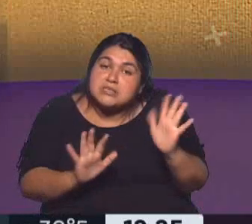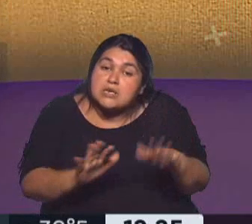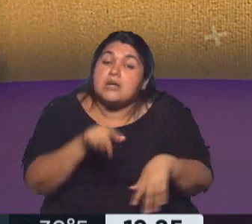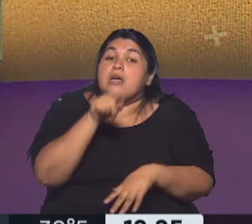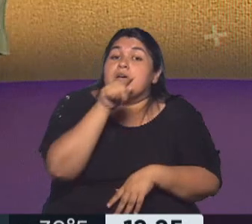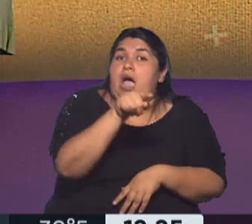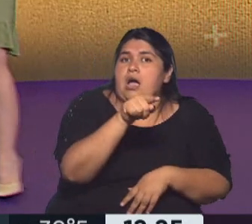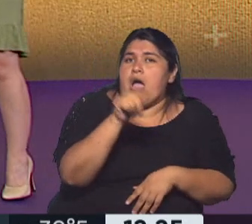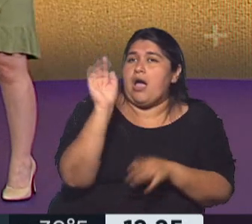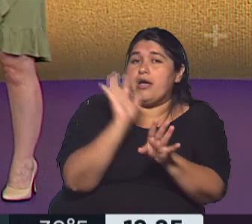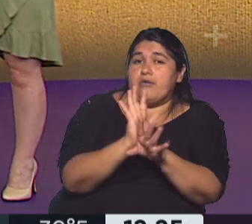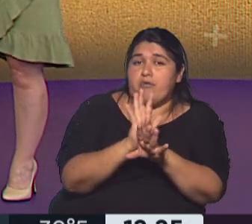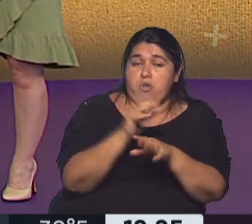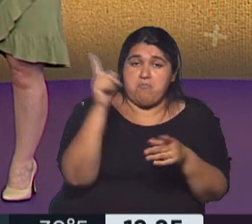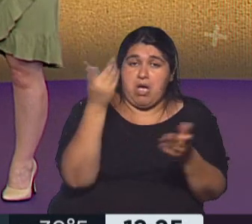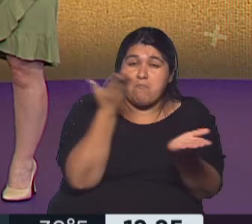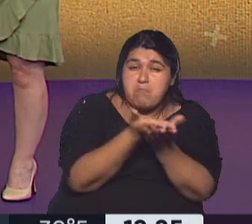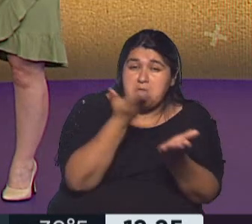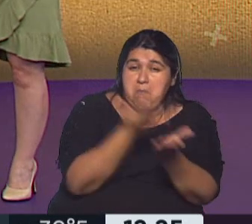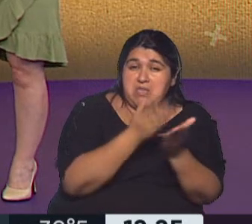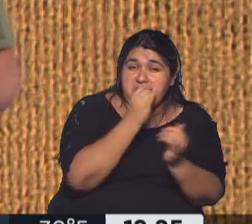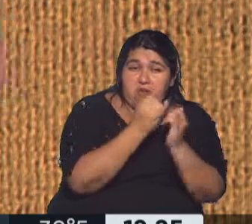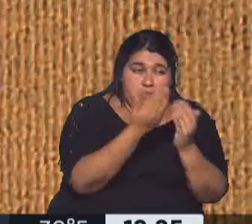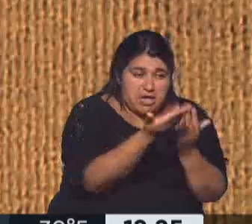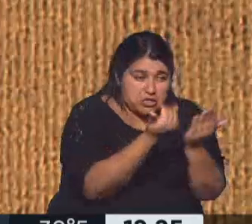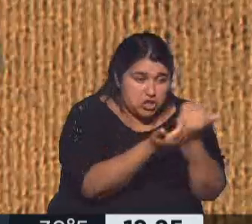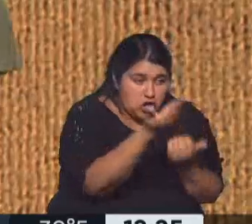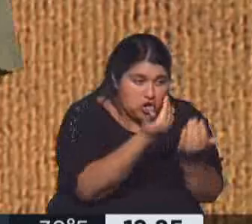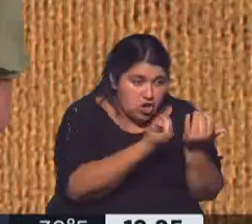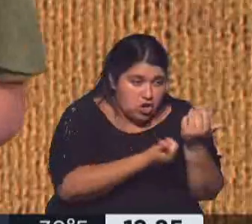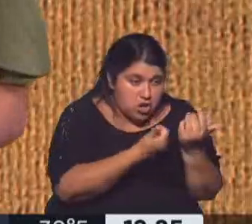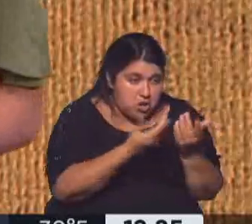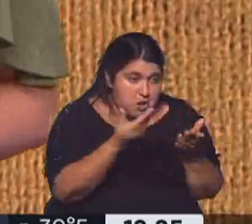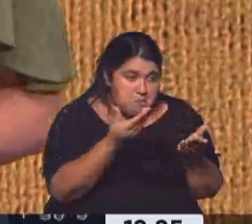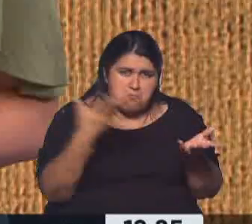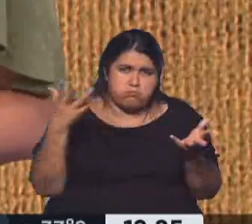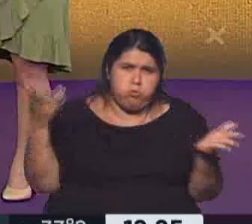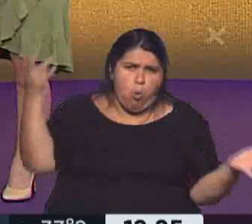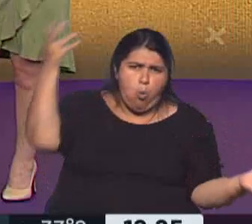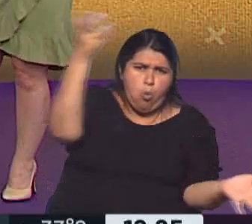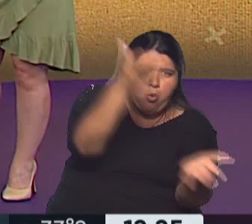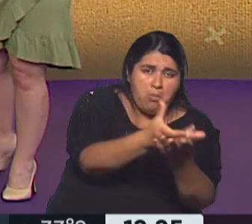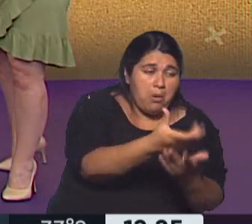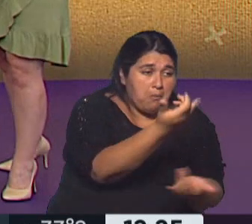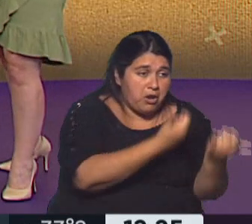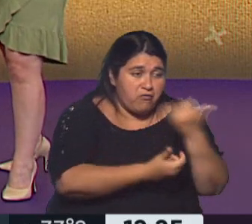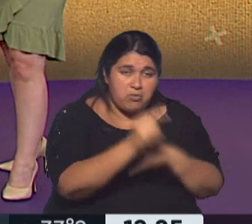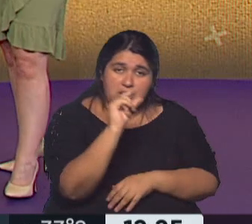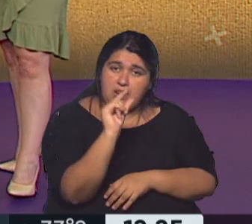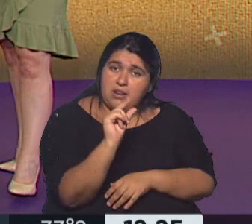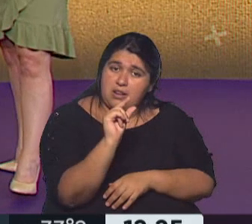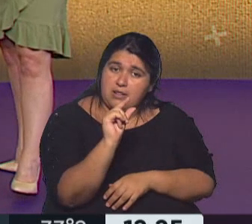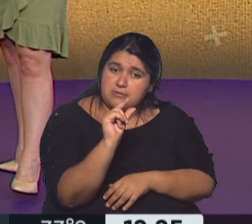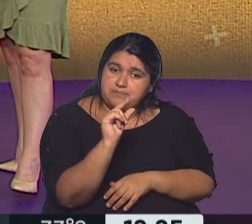acá la carpeta fue bastante floja de papeles. Y nos dieron mucha plata sin haberlo justificado como correspondía. Por último, se necesita un